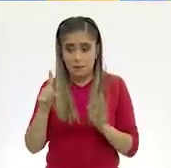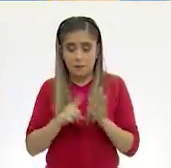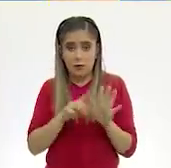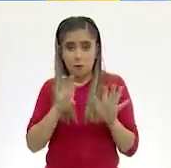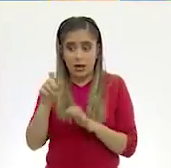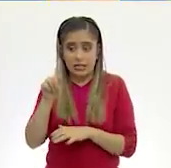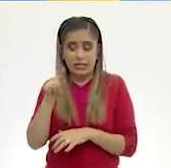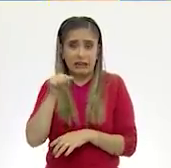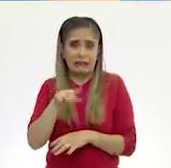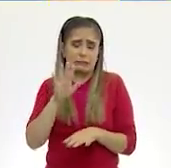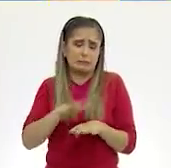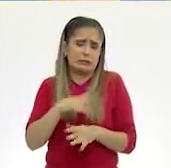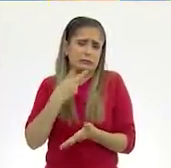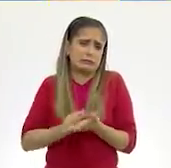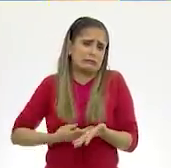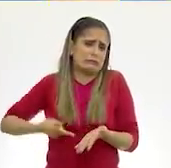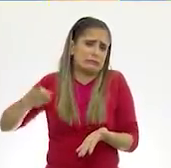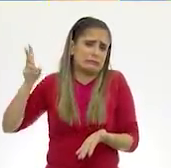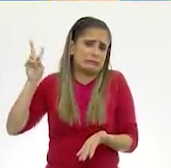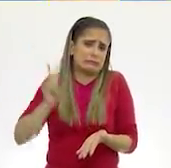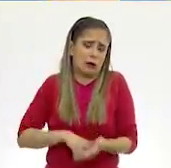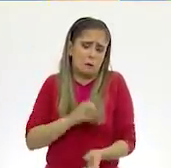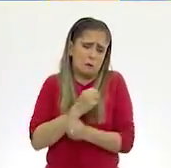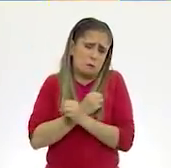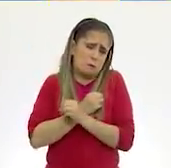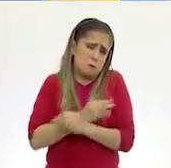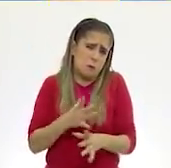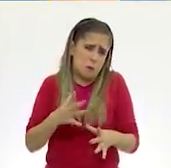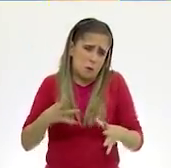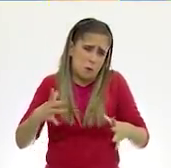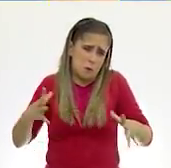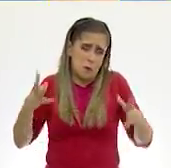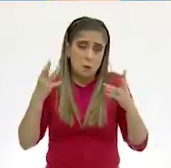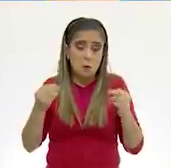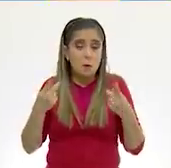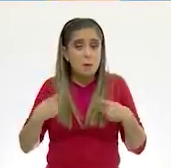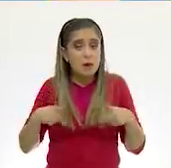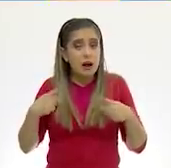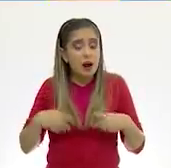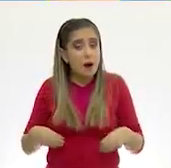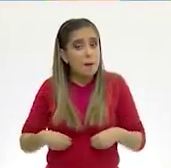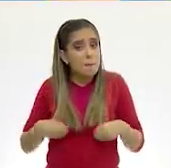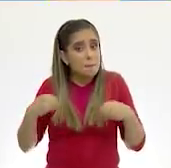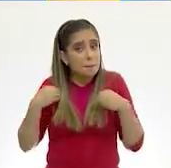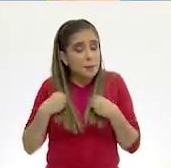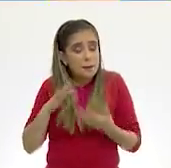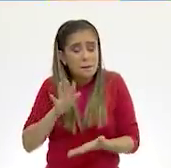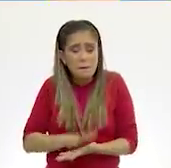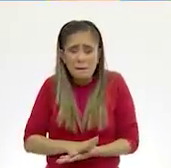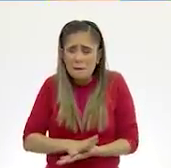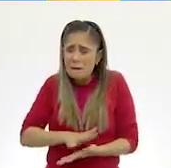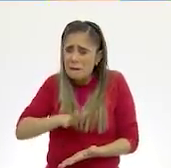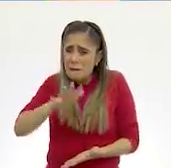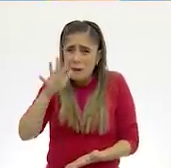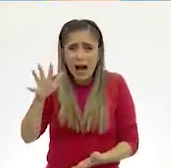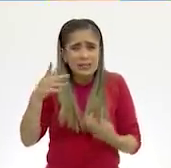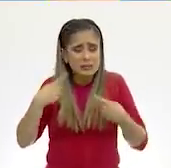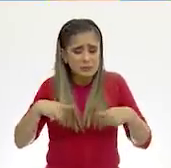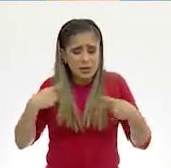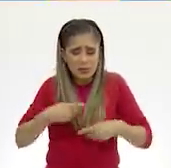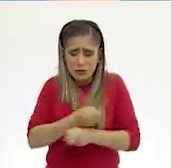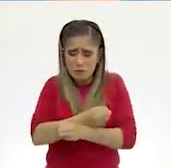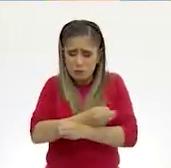1970, es cuando se presenta la explosión demográfica, es decir, el mayor incremento de la